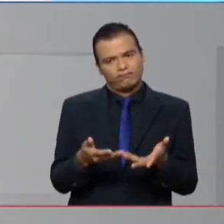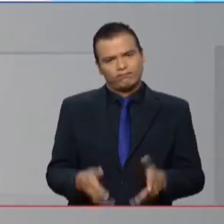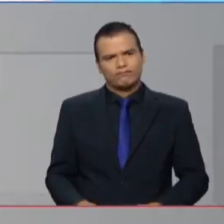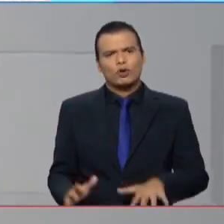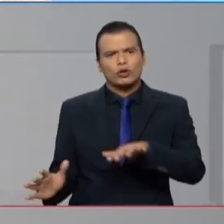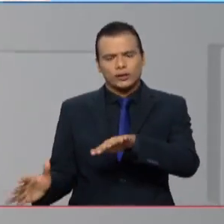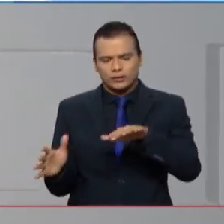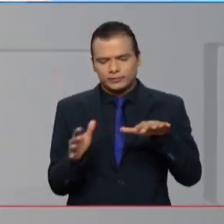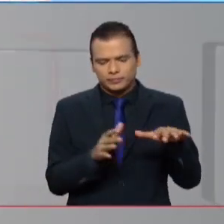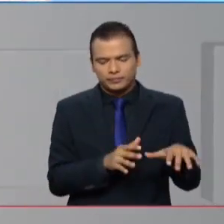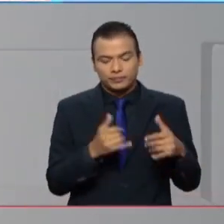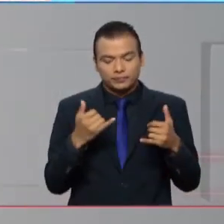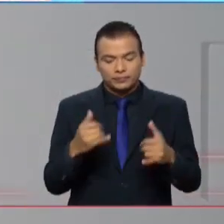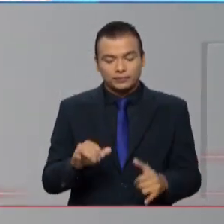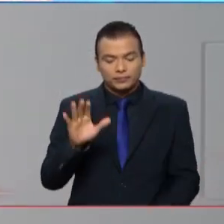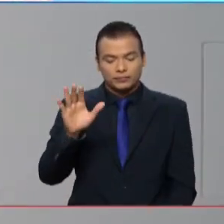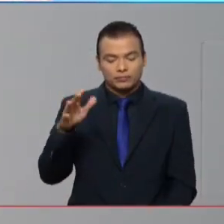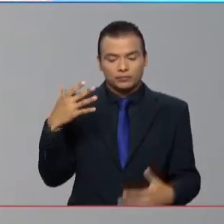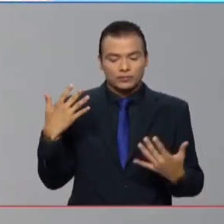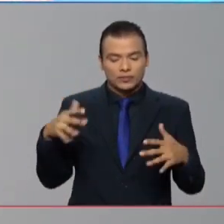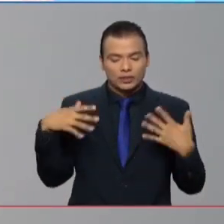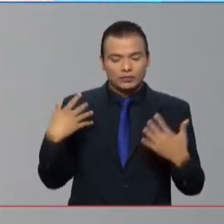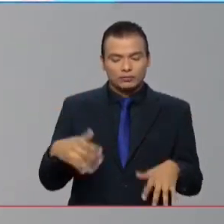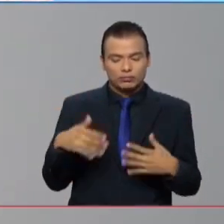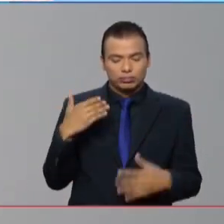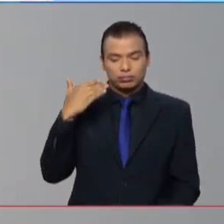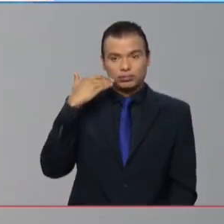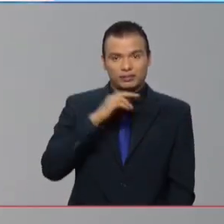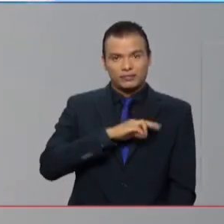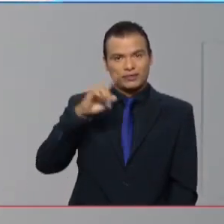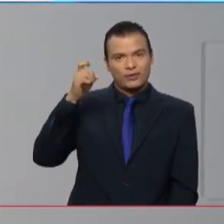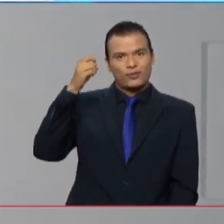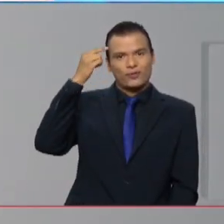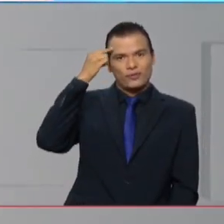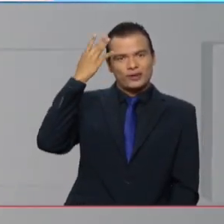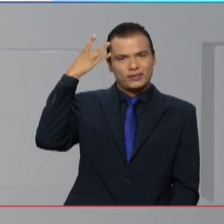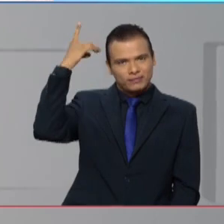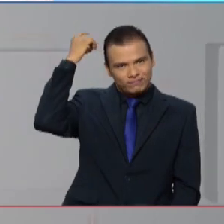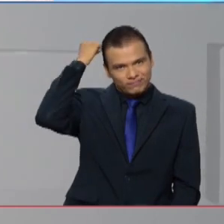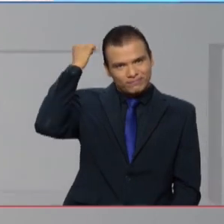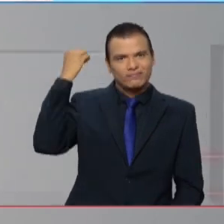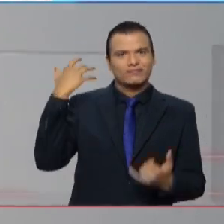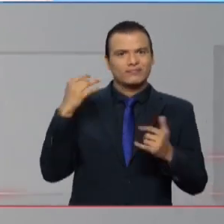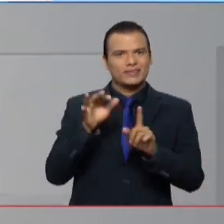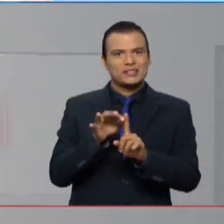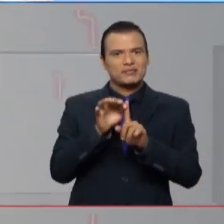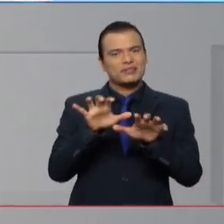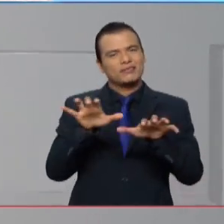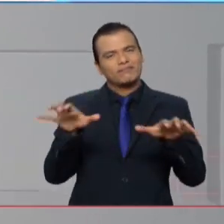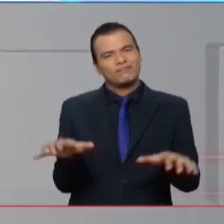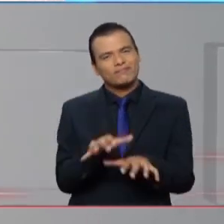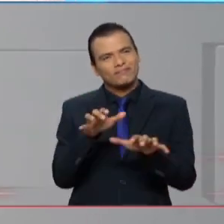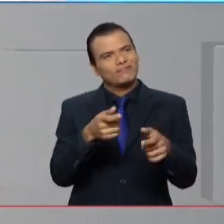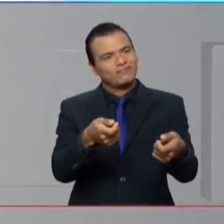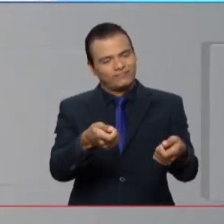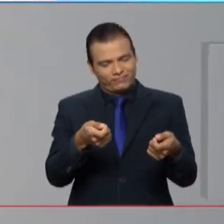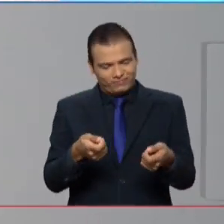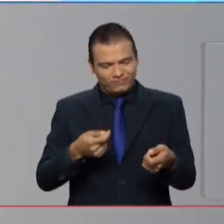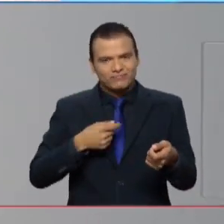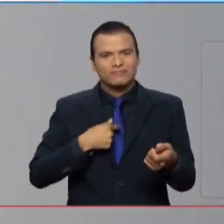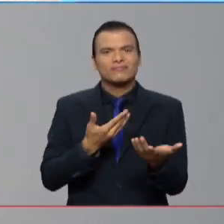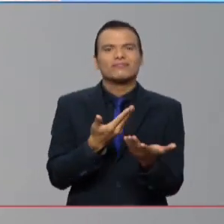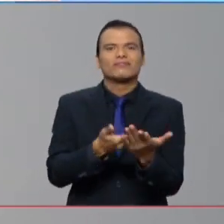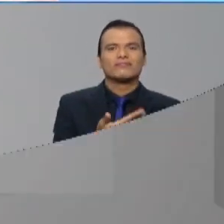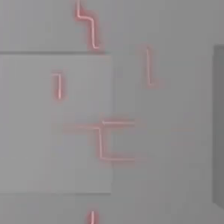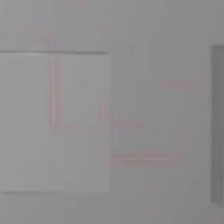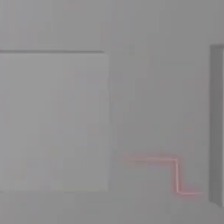En medio de un encuentro lleno de solemnidad y expectativas, Dilian Francisca Toro Torres recibió la credencial como nueva gobernadora del Valle